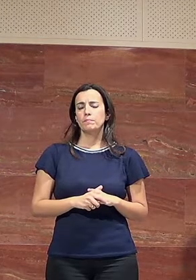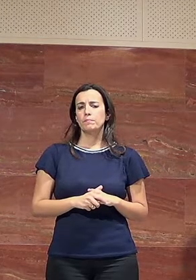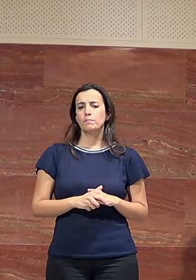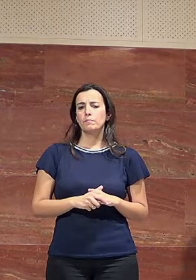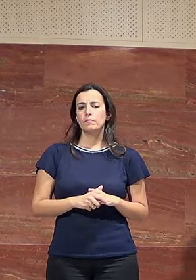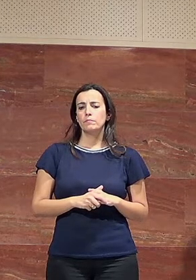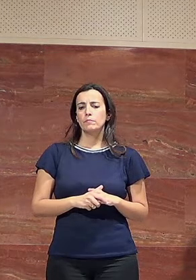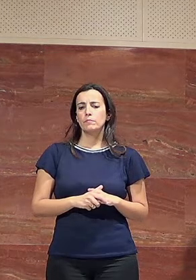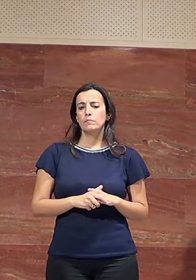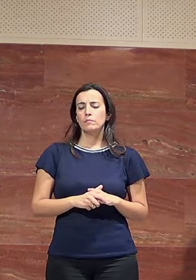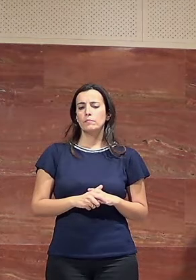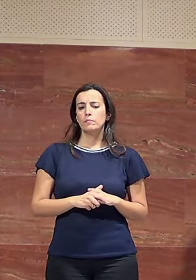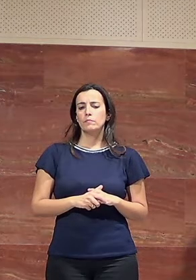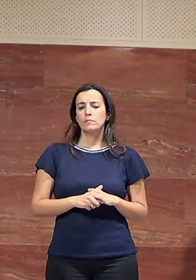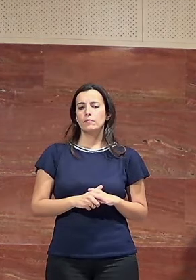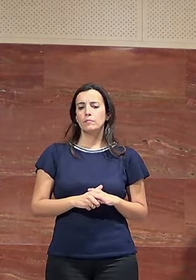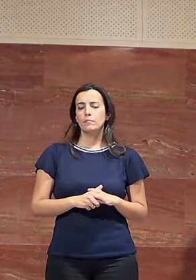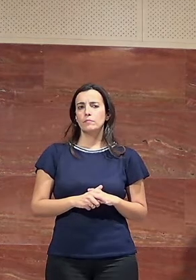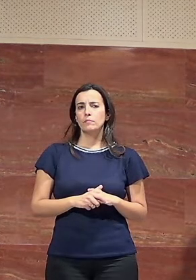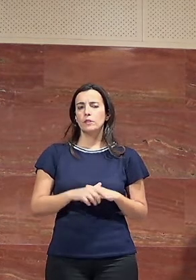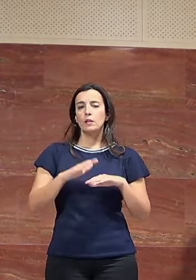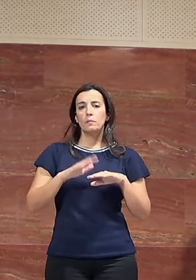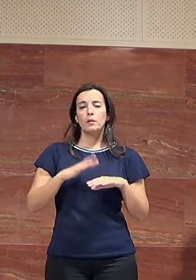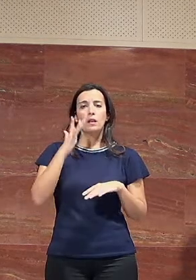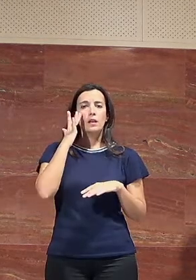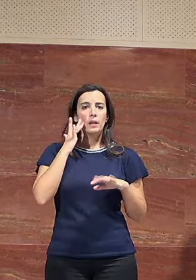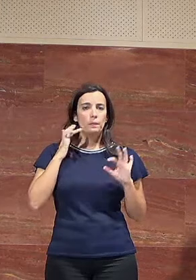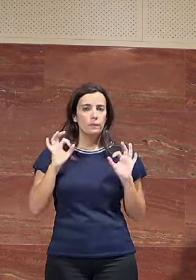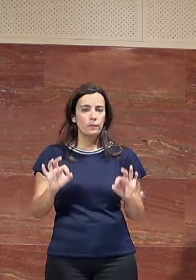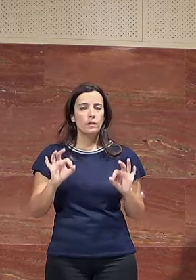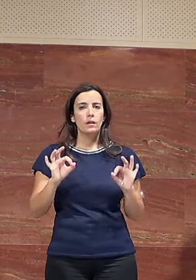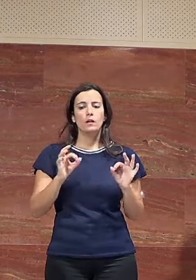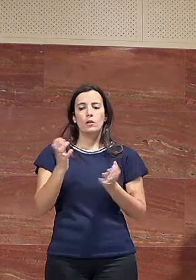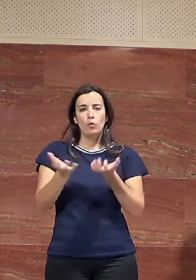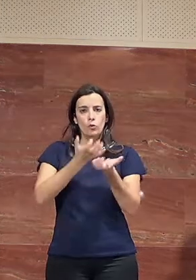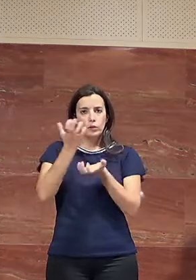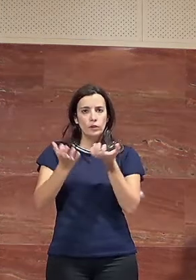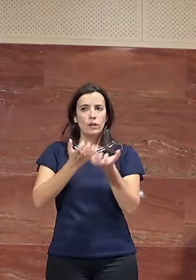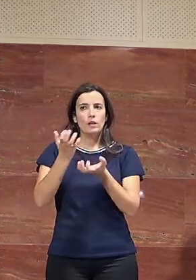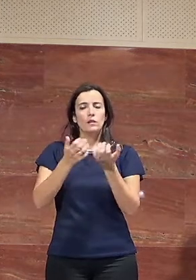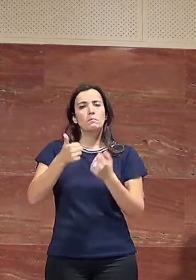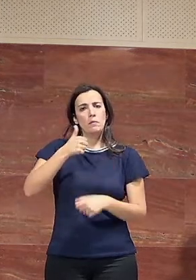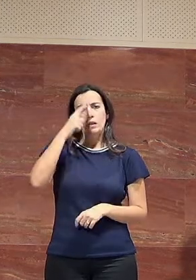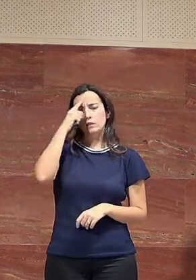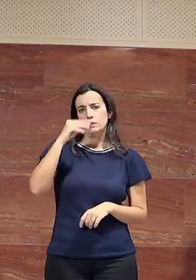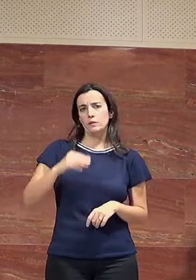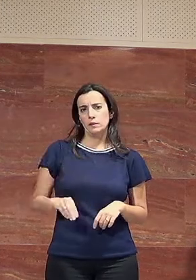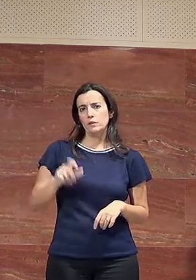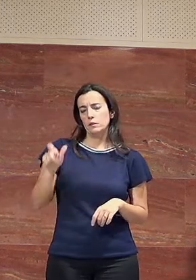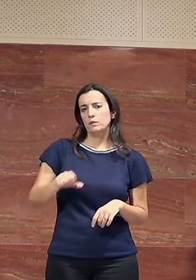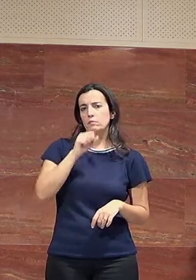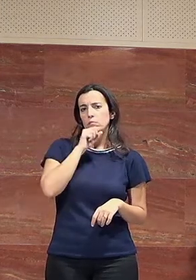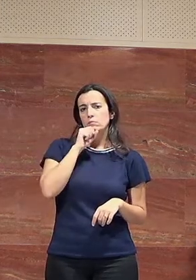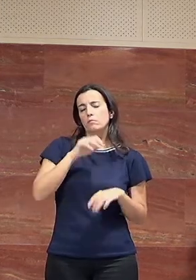listas para ayudar, para hacer la cocina, para limpiar, para hacer cosas